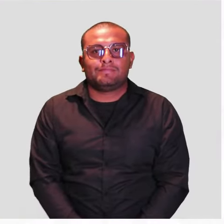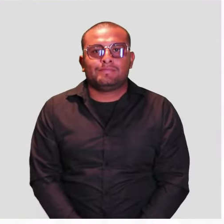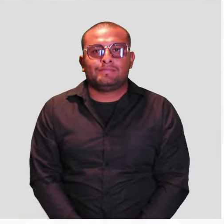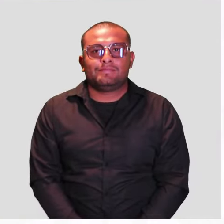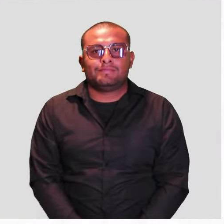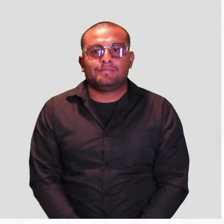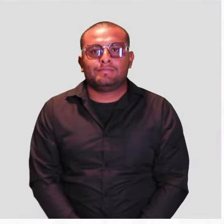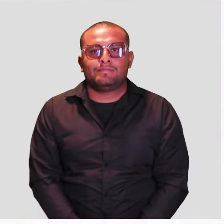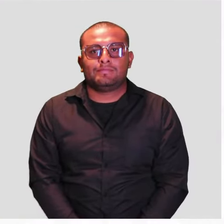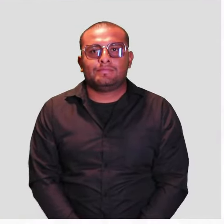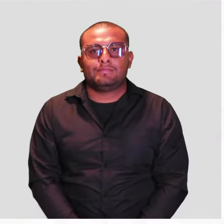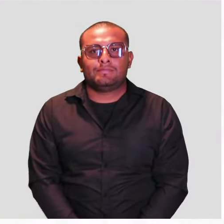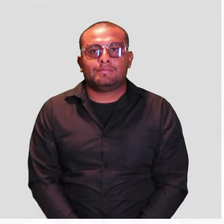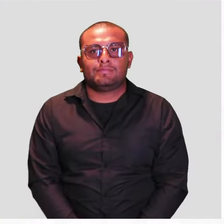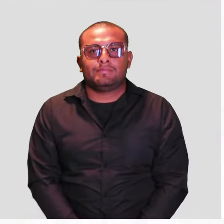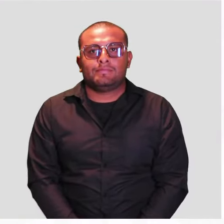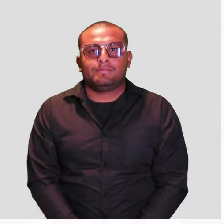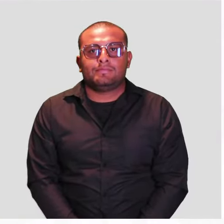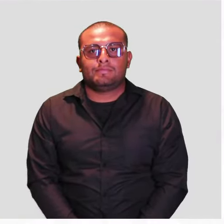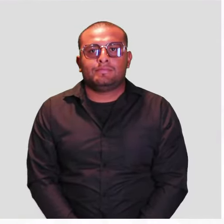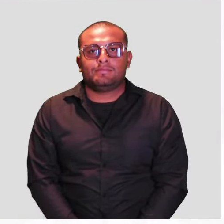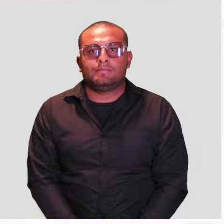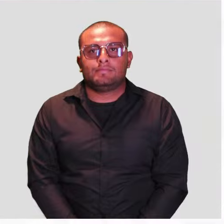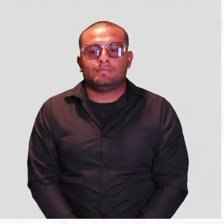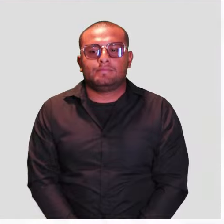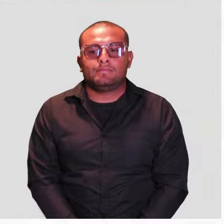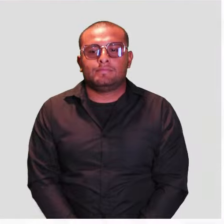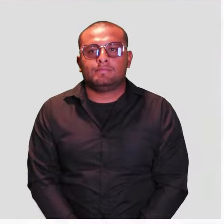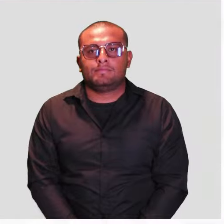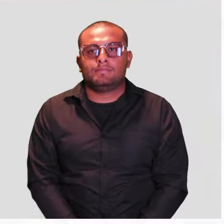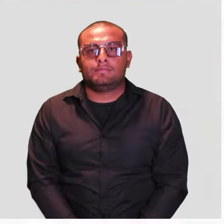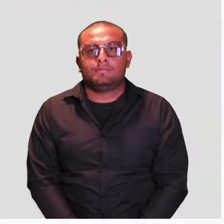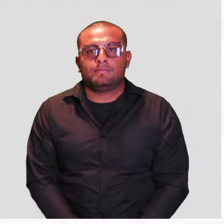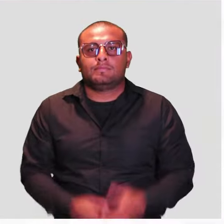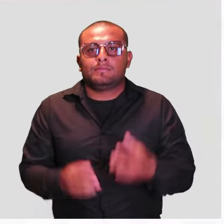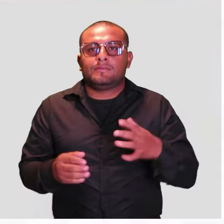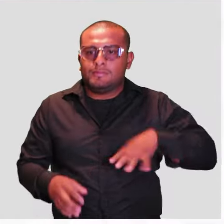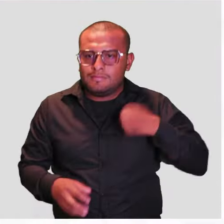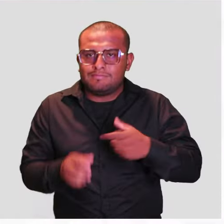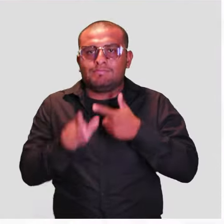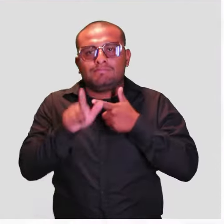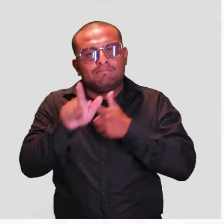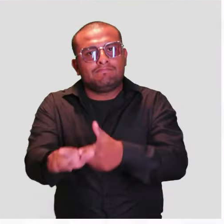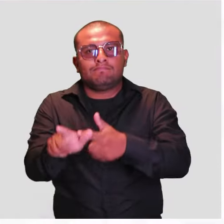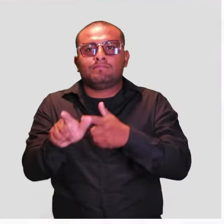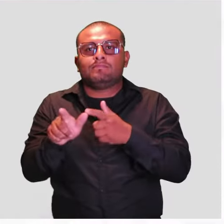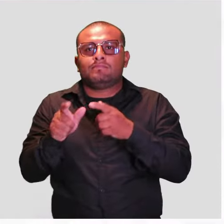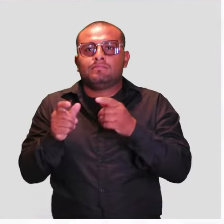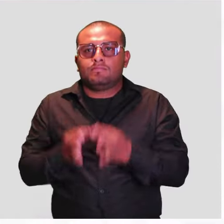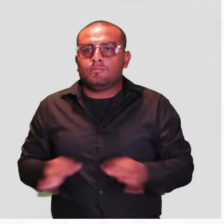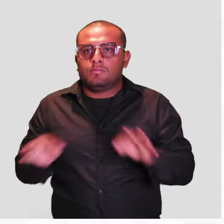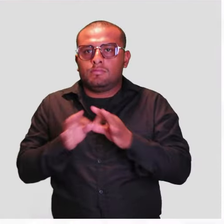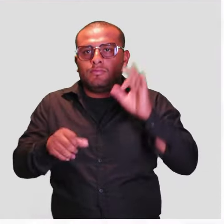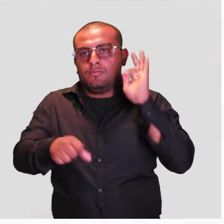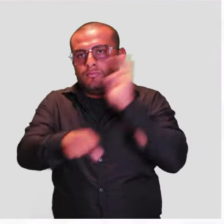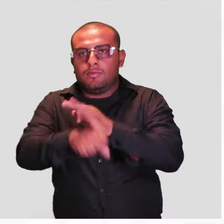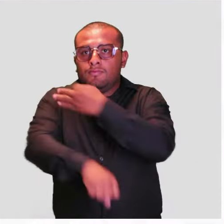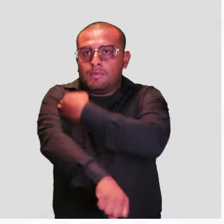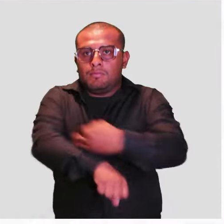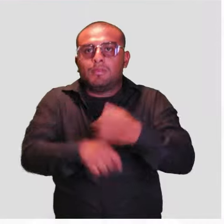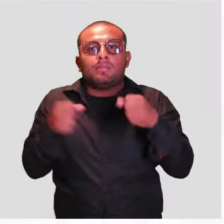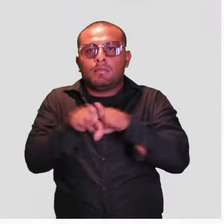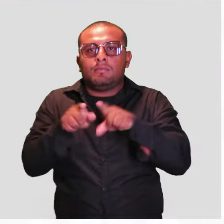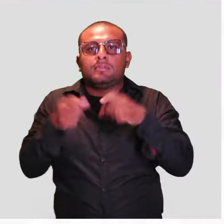Sé que es prioritario seguir esforzándonos en mejorar la economía de nuestras familias y su seguridad. En eso se basa